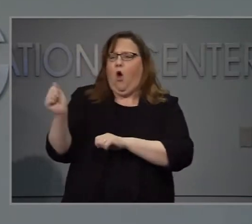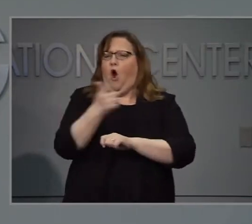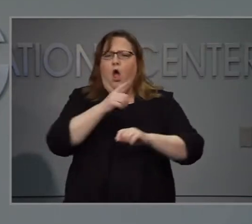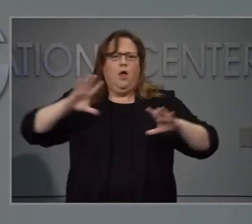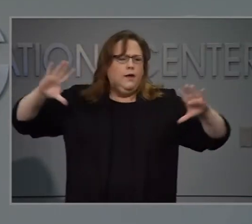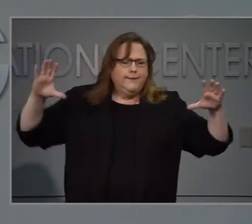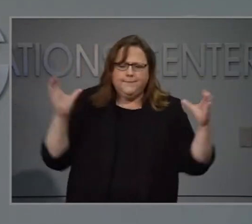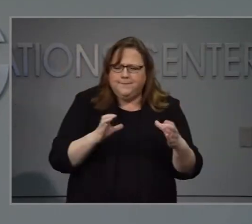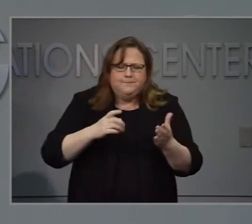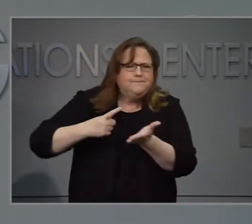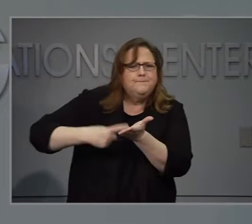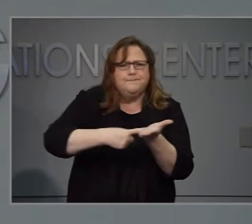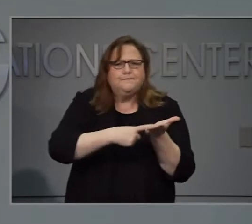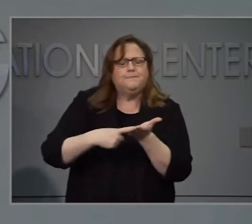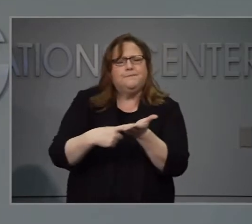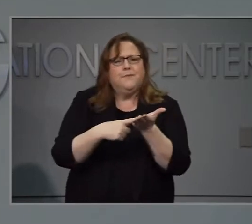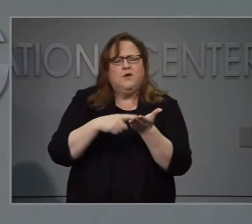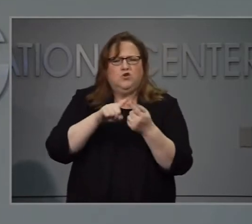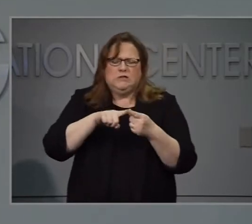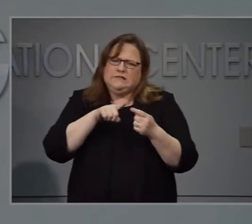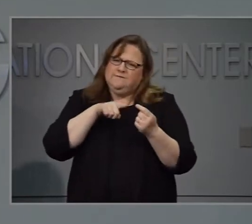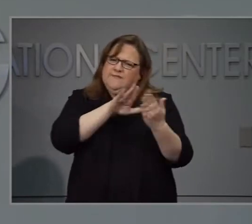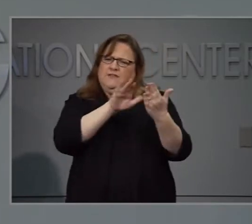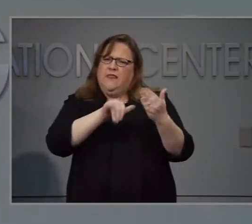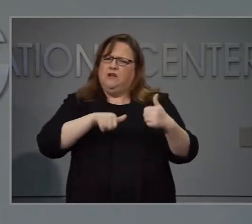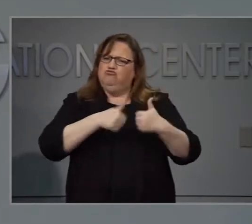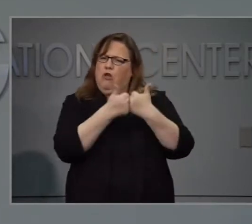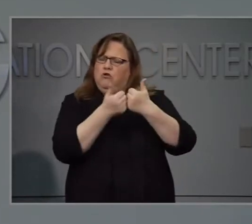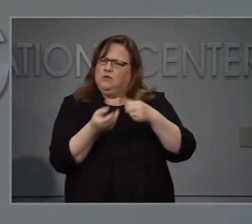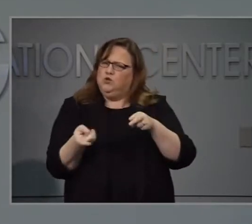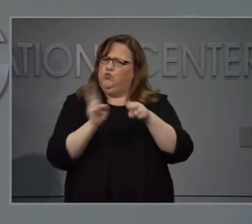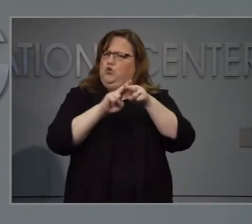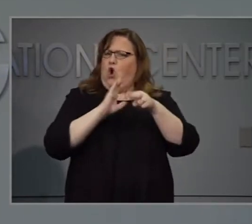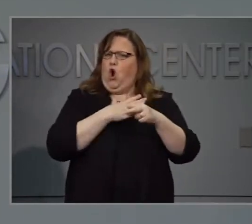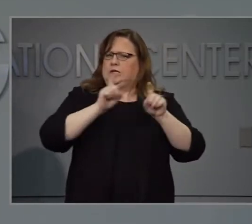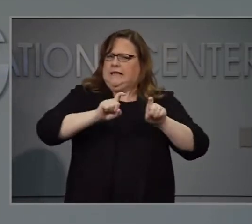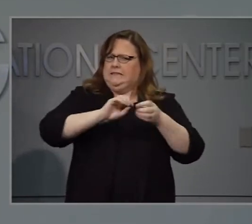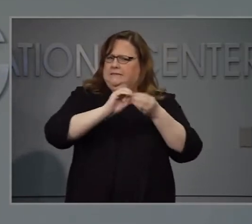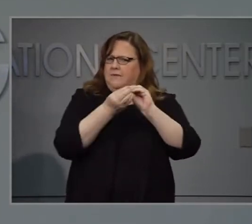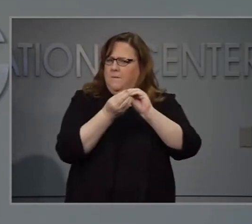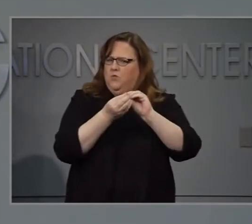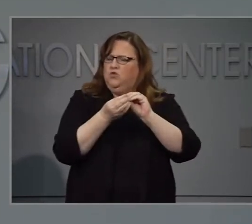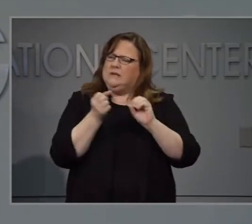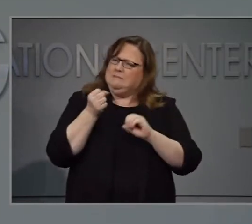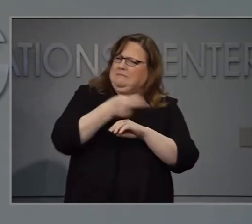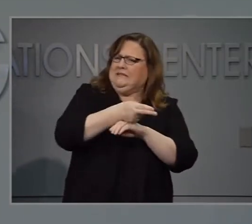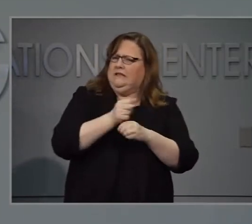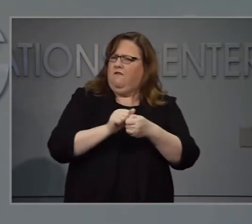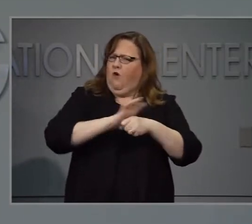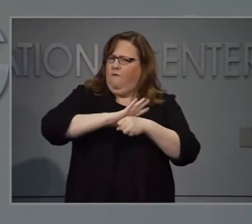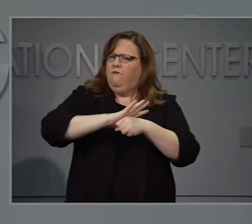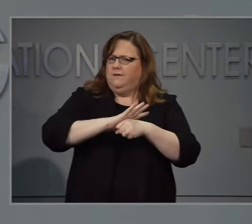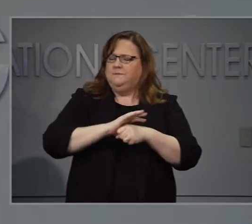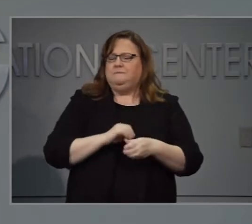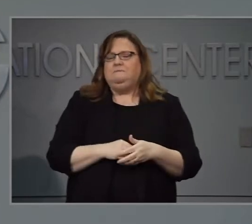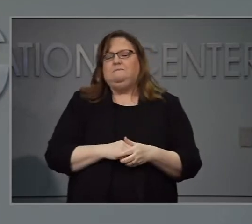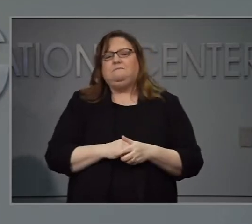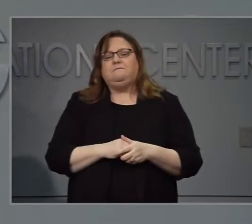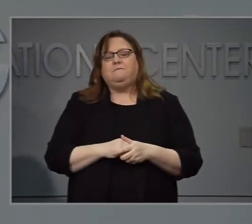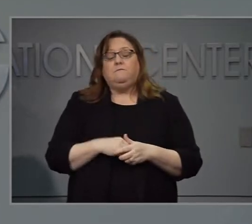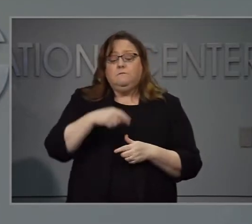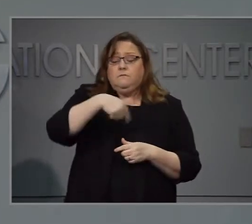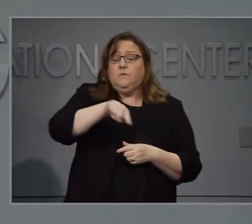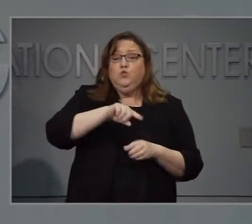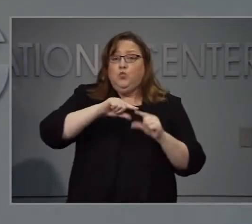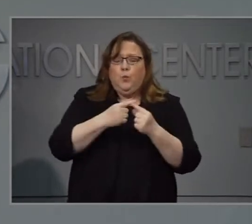resolver esta situación y el aumento de pruebas en carolina del norte de kobe 19 este grupo